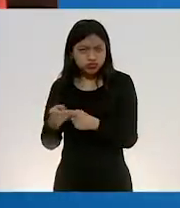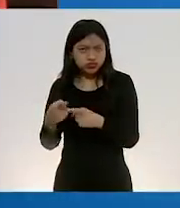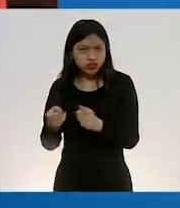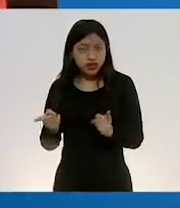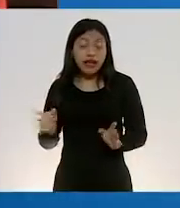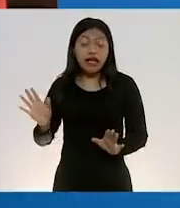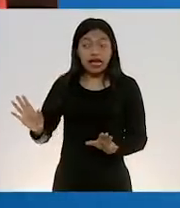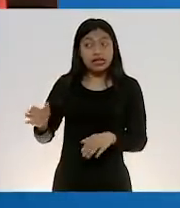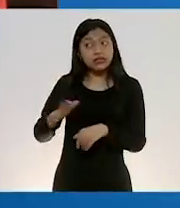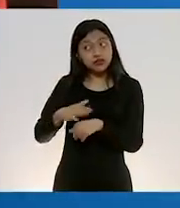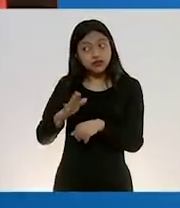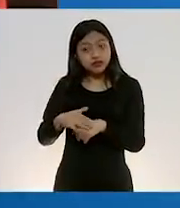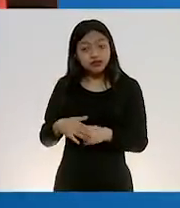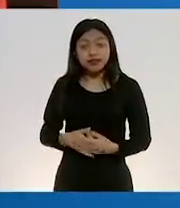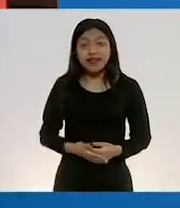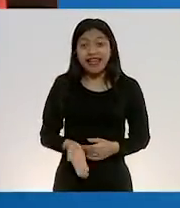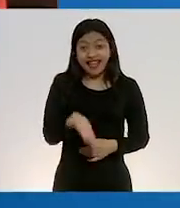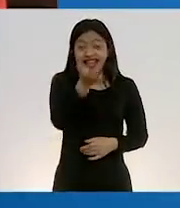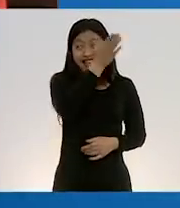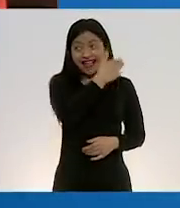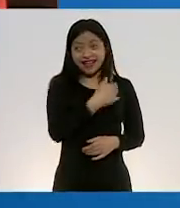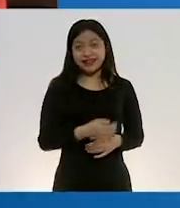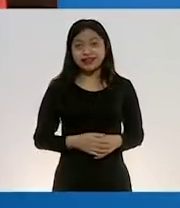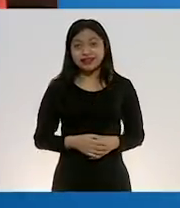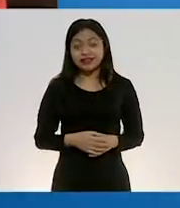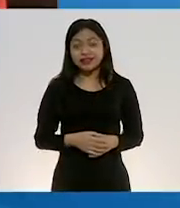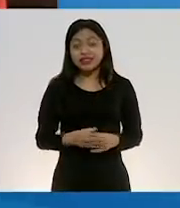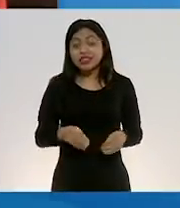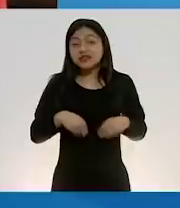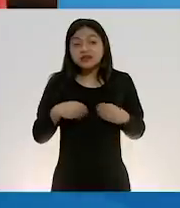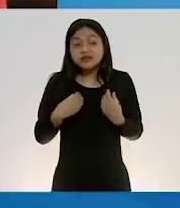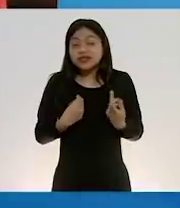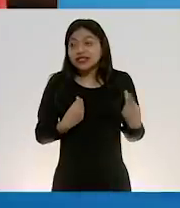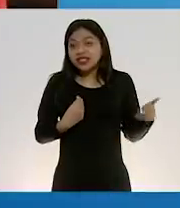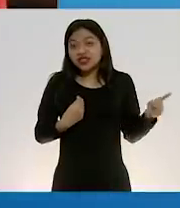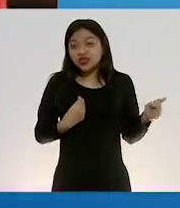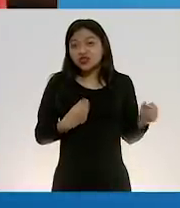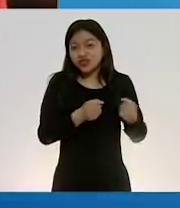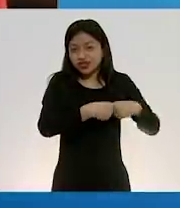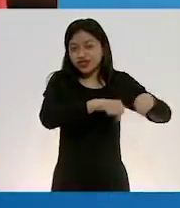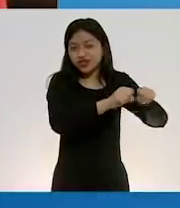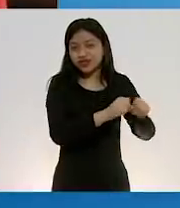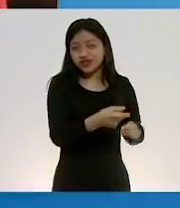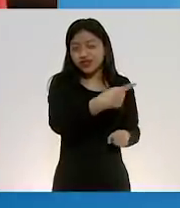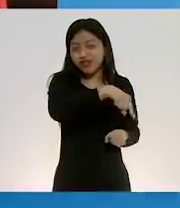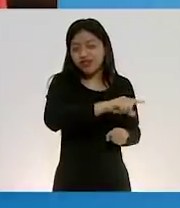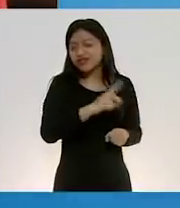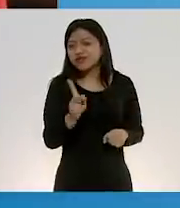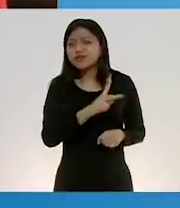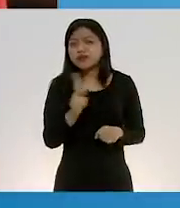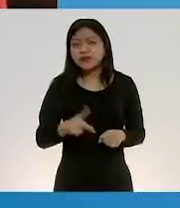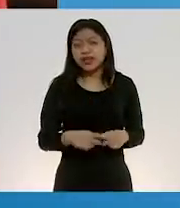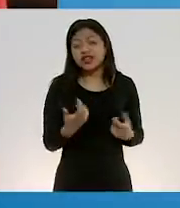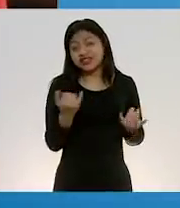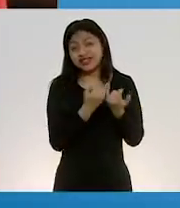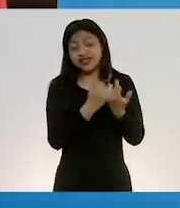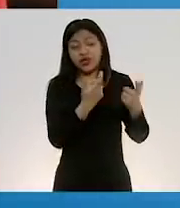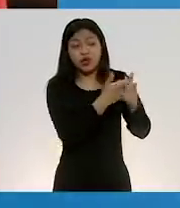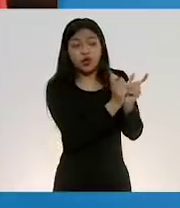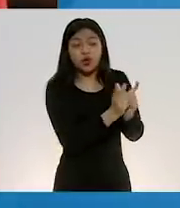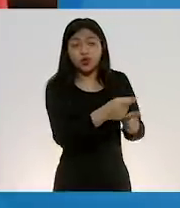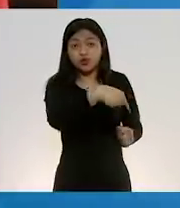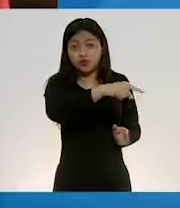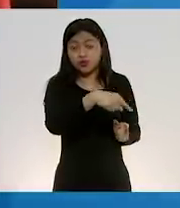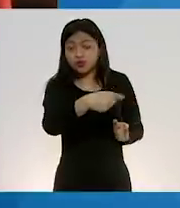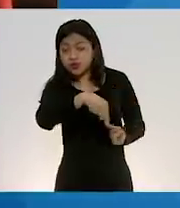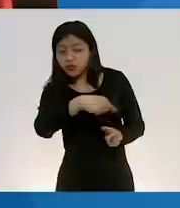advirtiendo que en la sociedad novohispana, como en cualquier otra sociedad, y entre los grupos más encumbrados, como